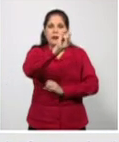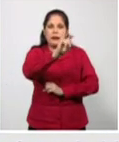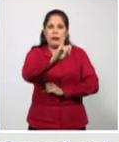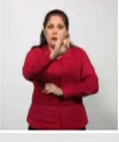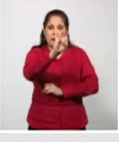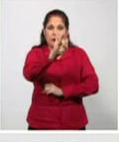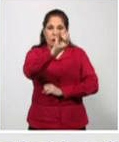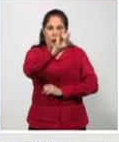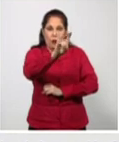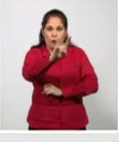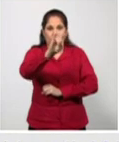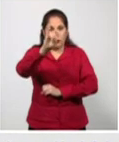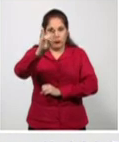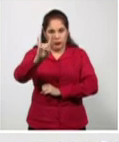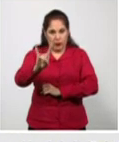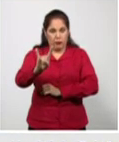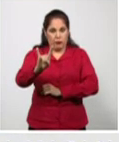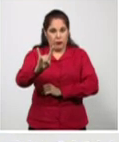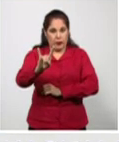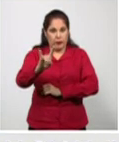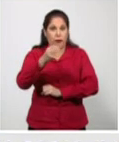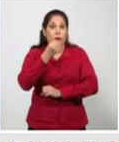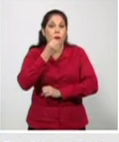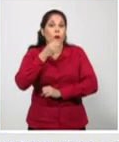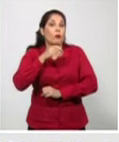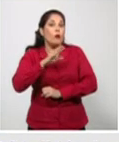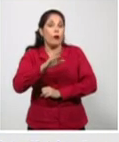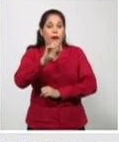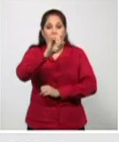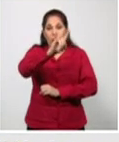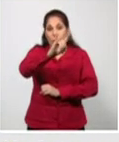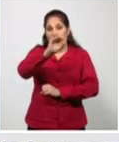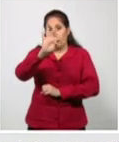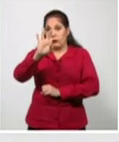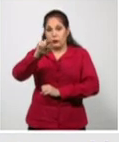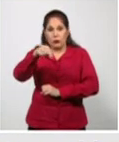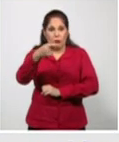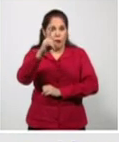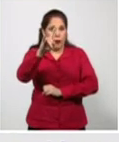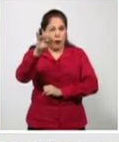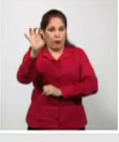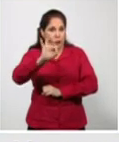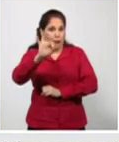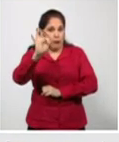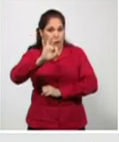5.799, pudiéramos decir que el 98,9%,